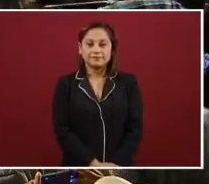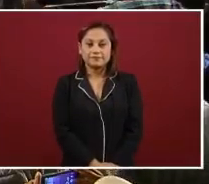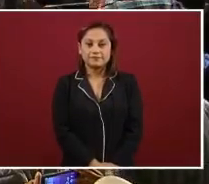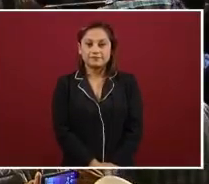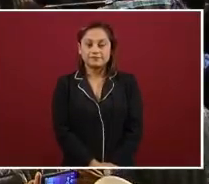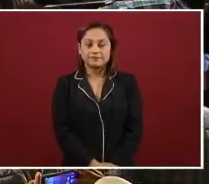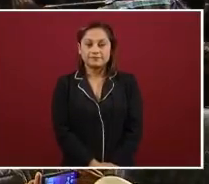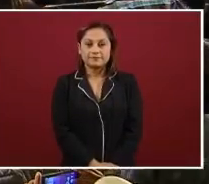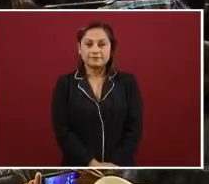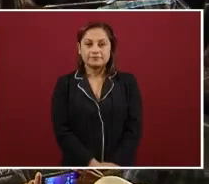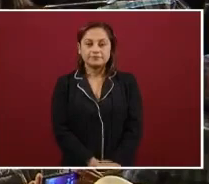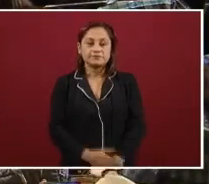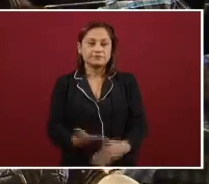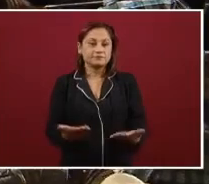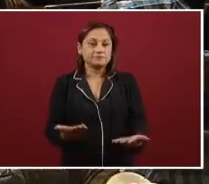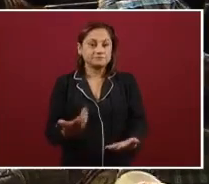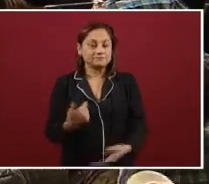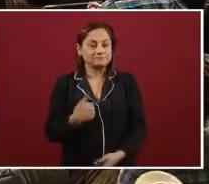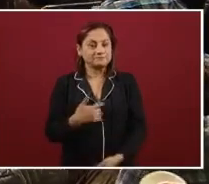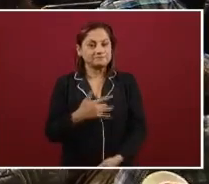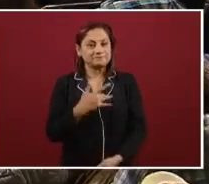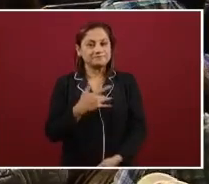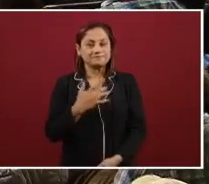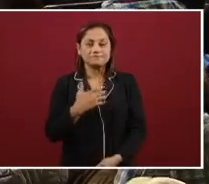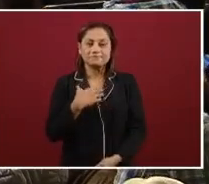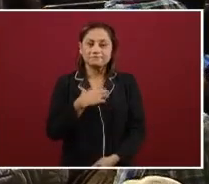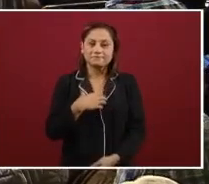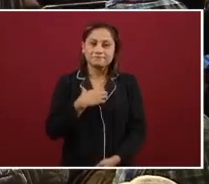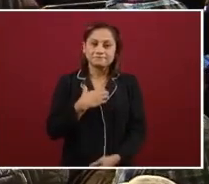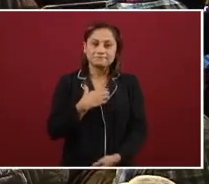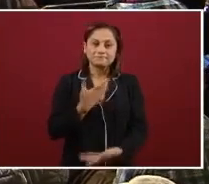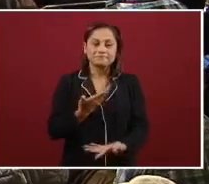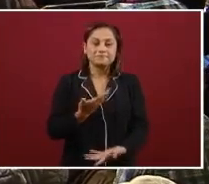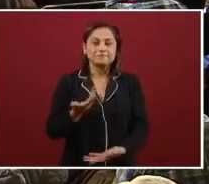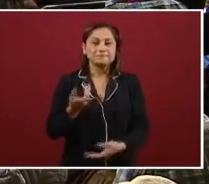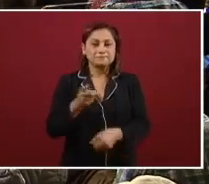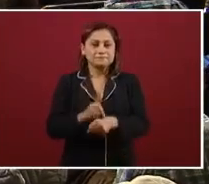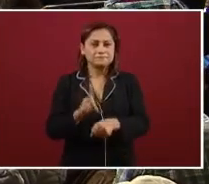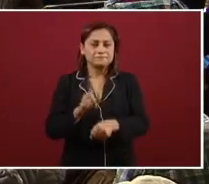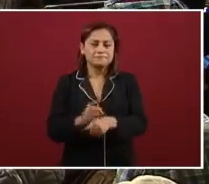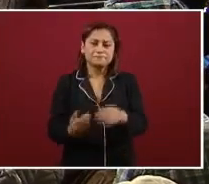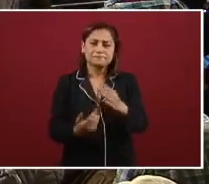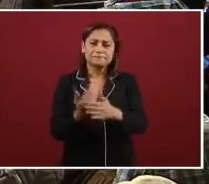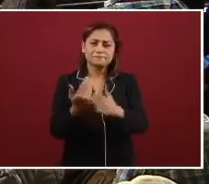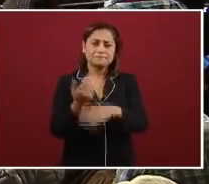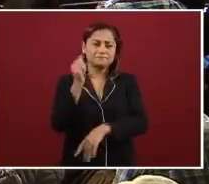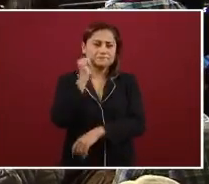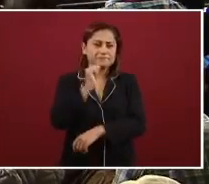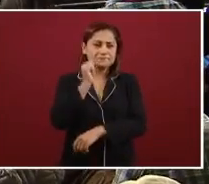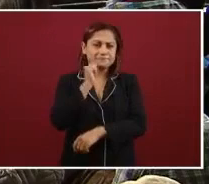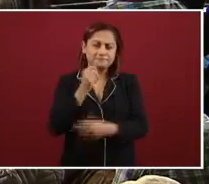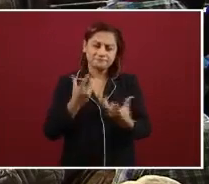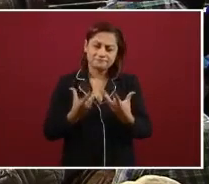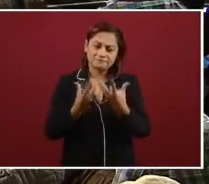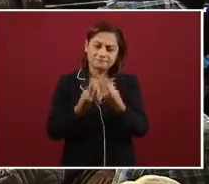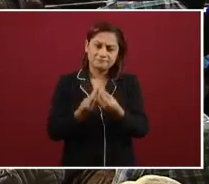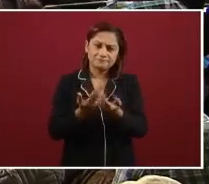Pues nos da mucho gusto estar, como todas las mañanas, con